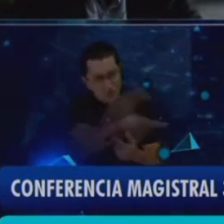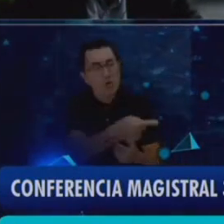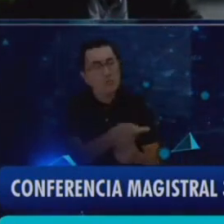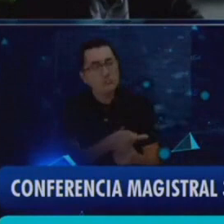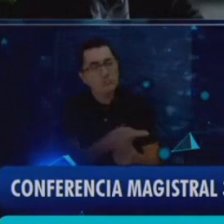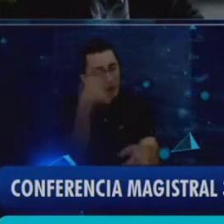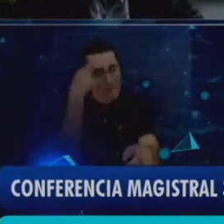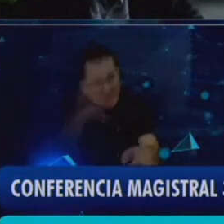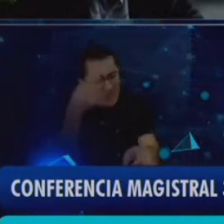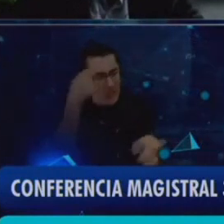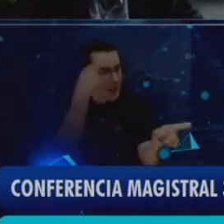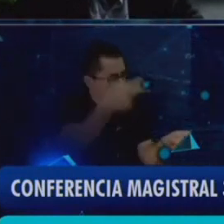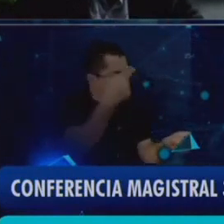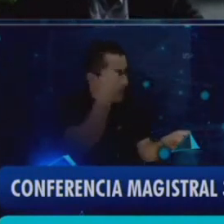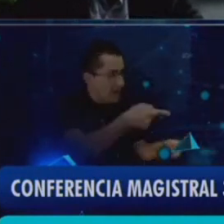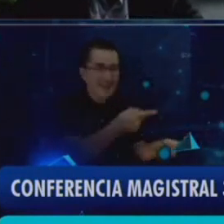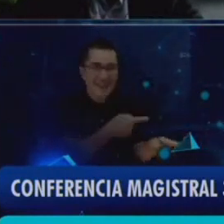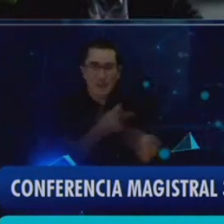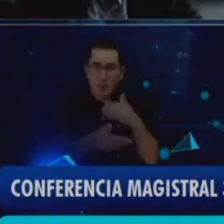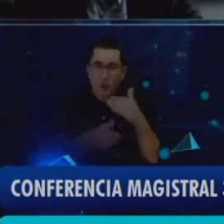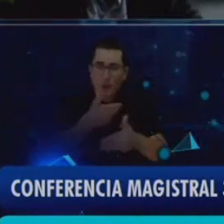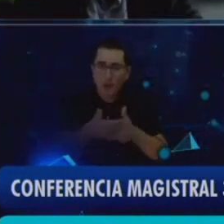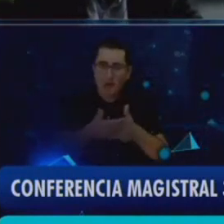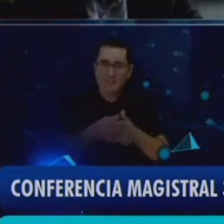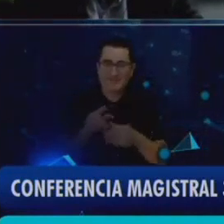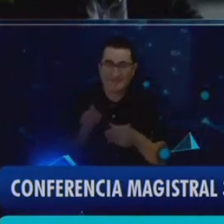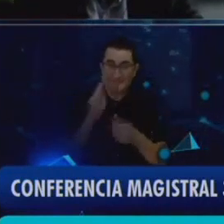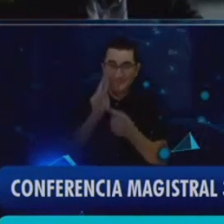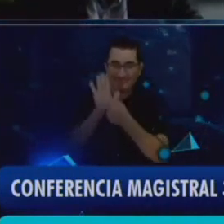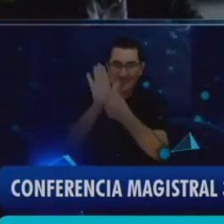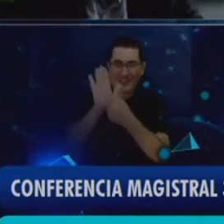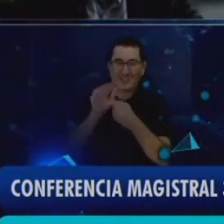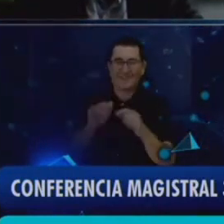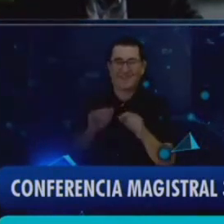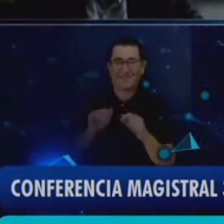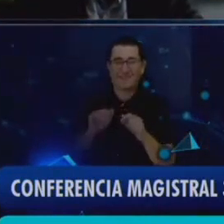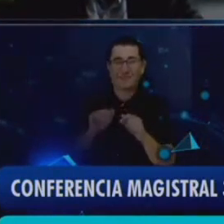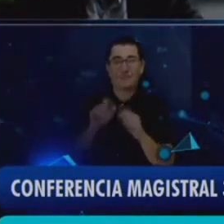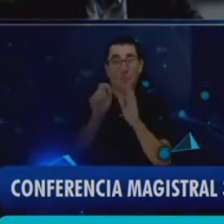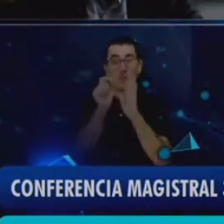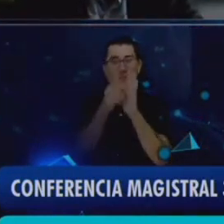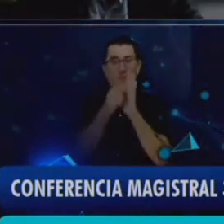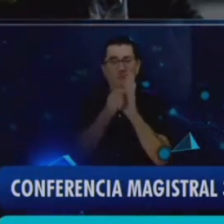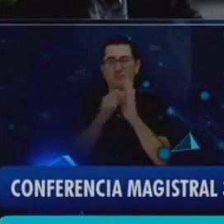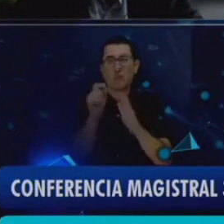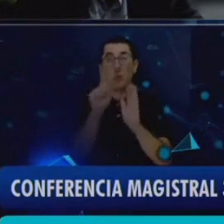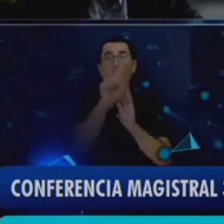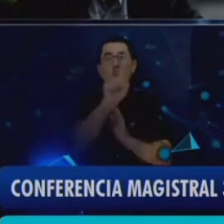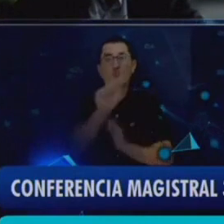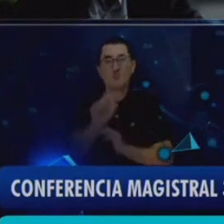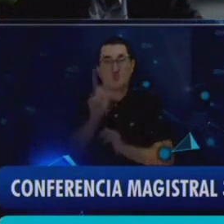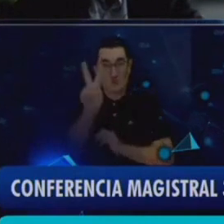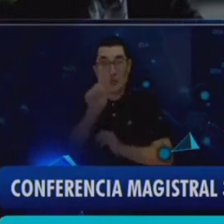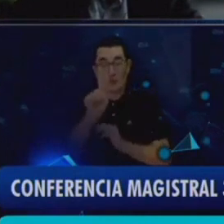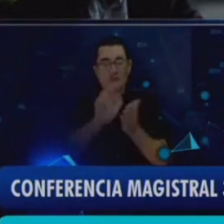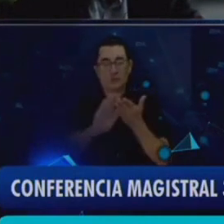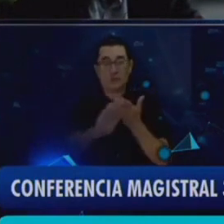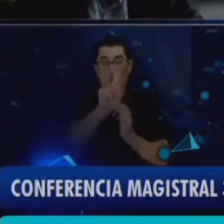preliminares. Como ustedes pueden ver, en lo que se refiere al punto del orden del día 1.1, en esta ocasión